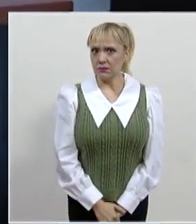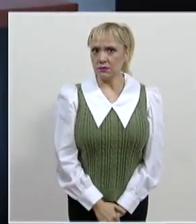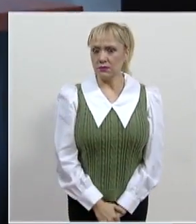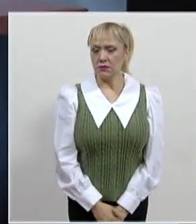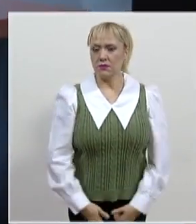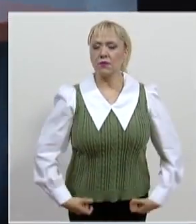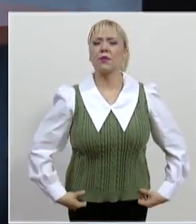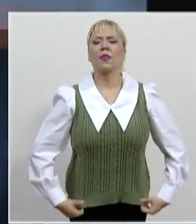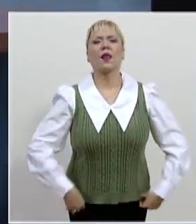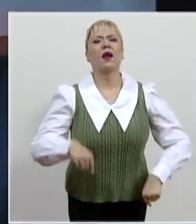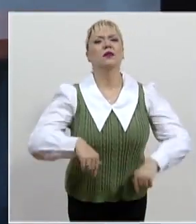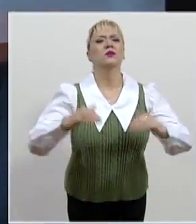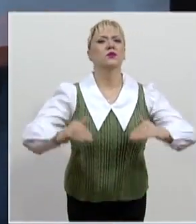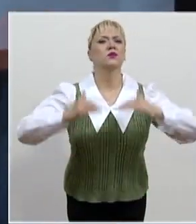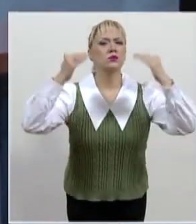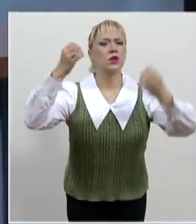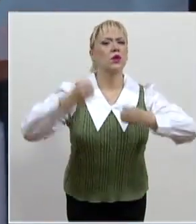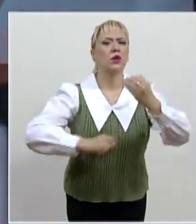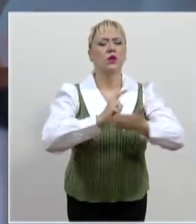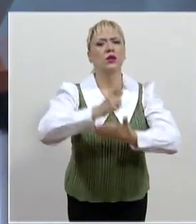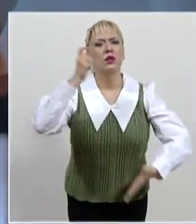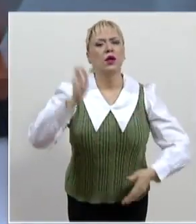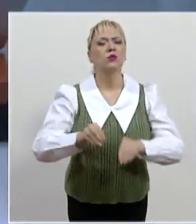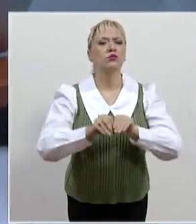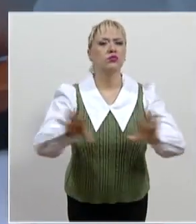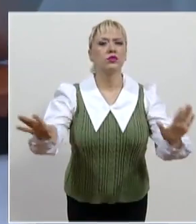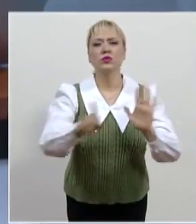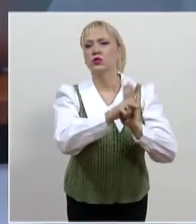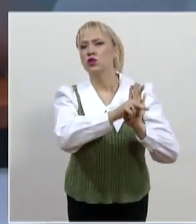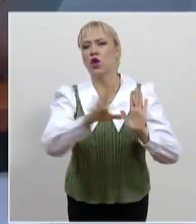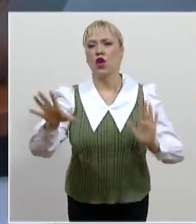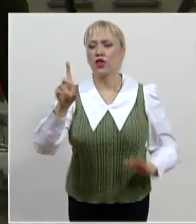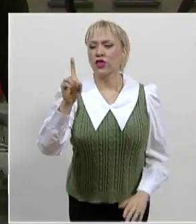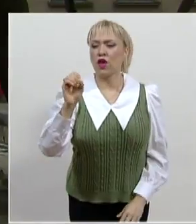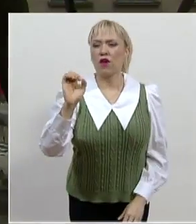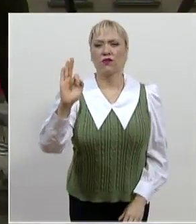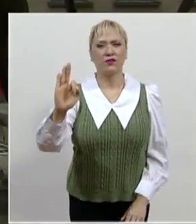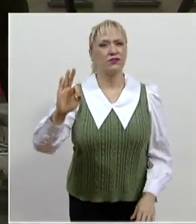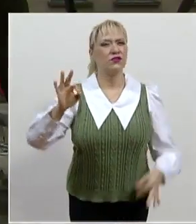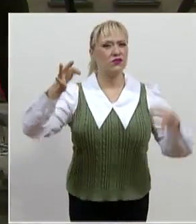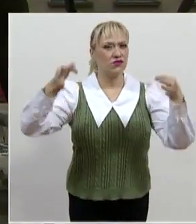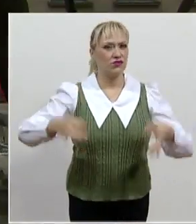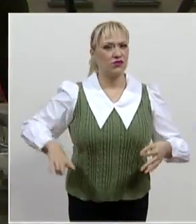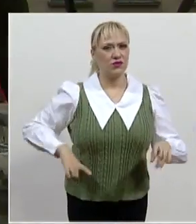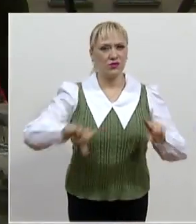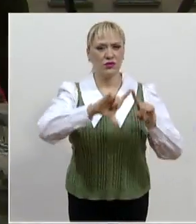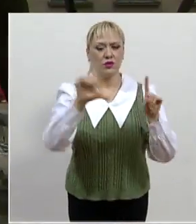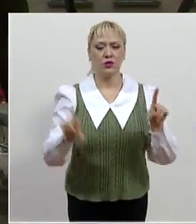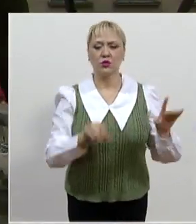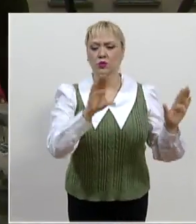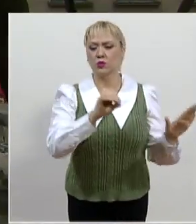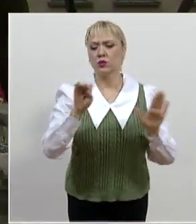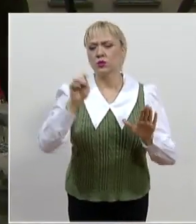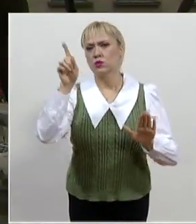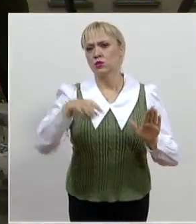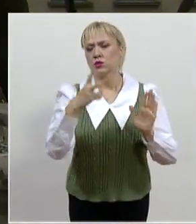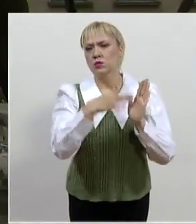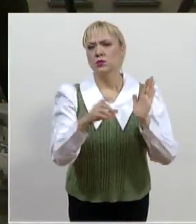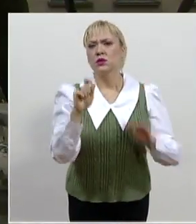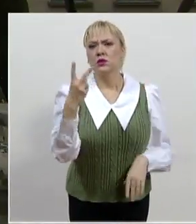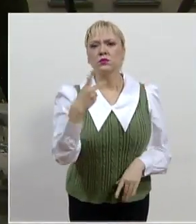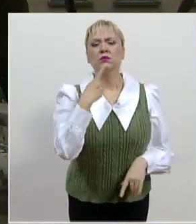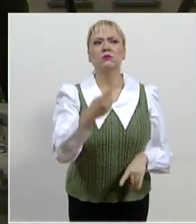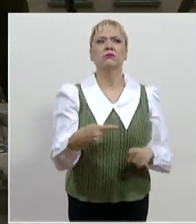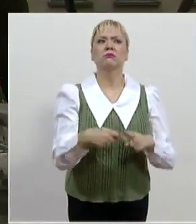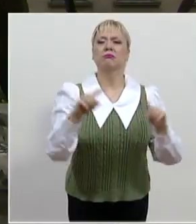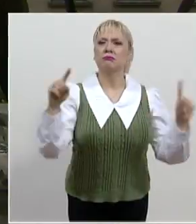La Suprema Corte publicó en el Diario Oficial la sentencia del Pleno de la Acción de Inconstitucionalidad 99-2022, en la que